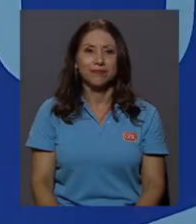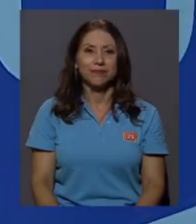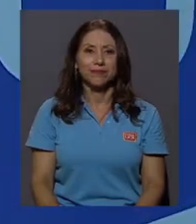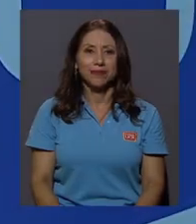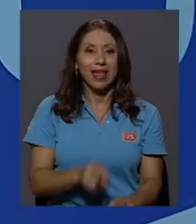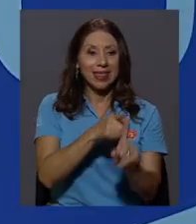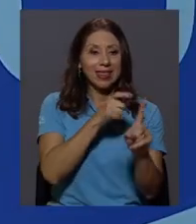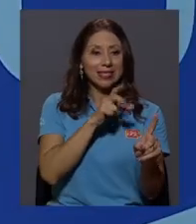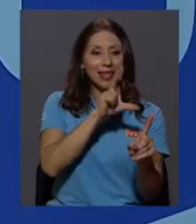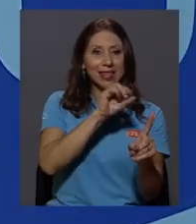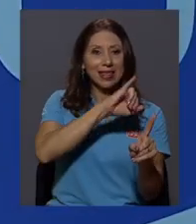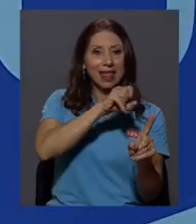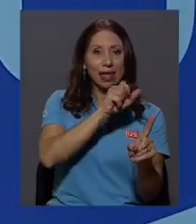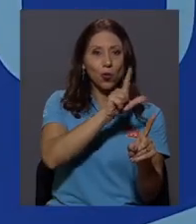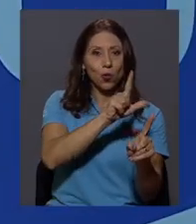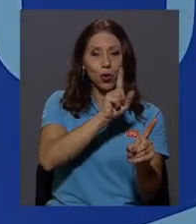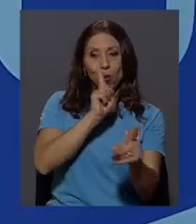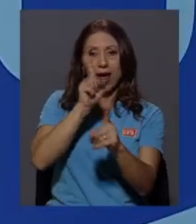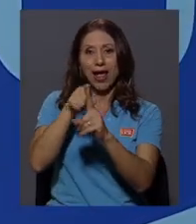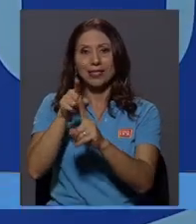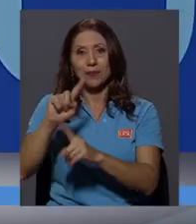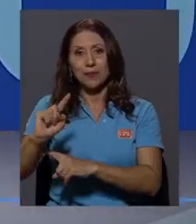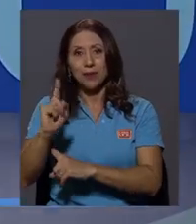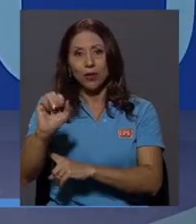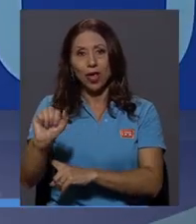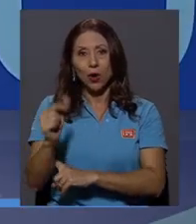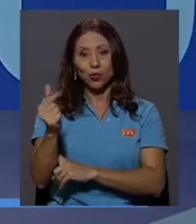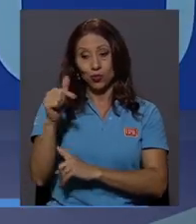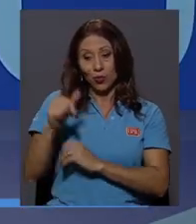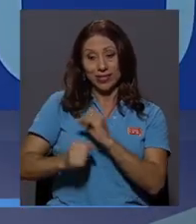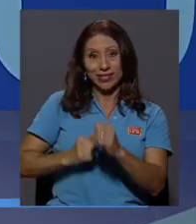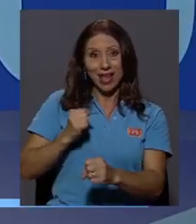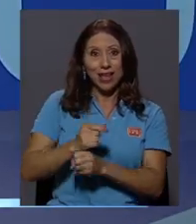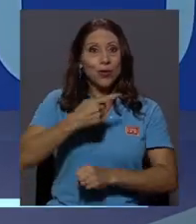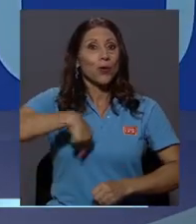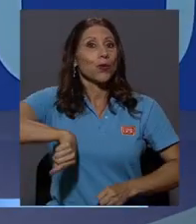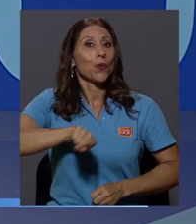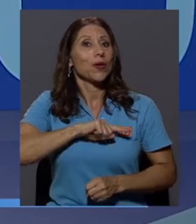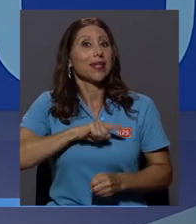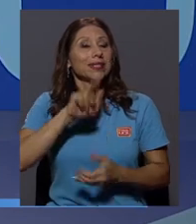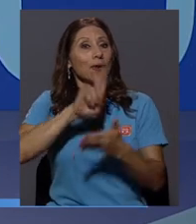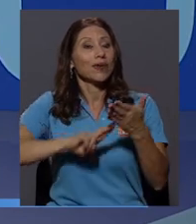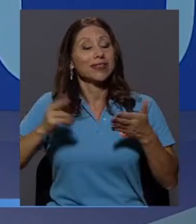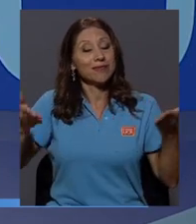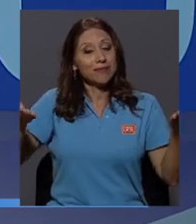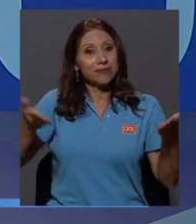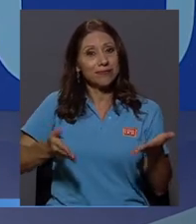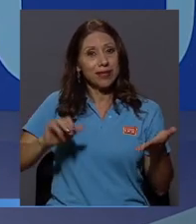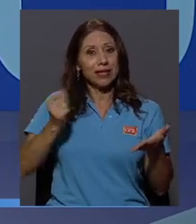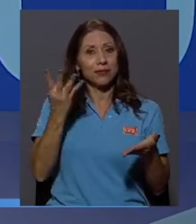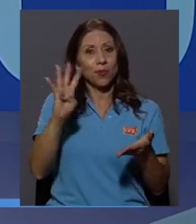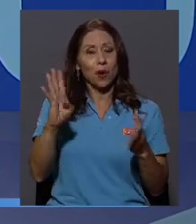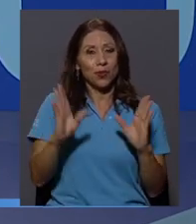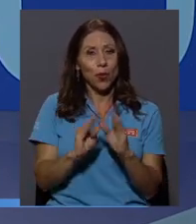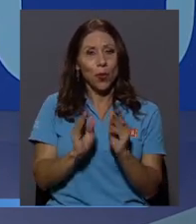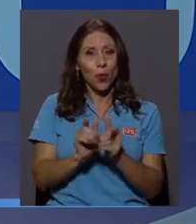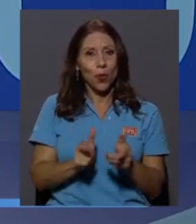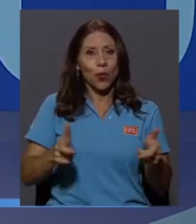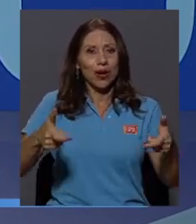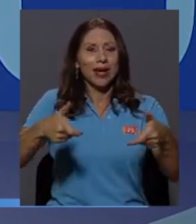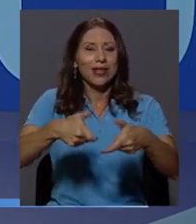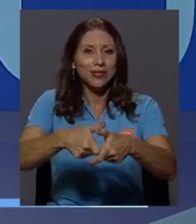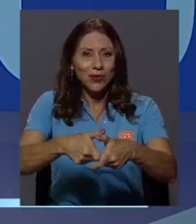del 30 de julio el primero de agosto de este año nuestra universidad será la anfitriona del décimo cuarto congreso de